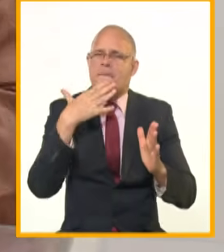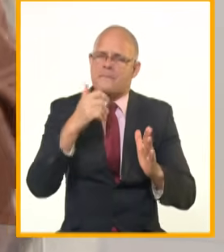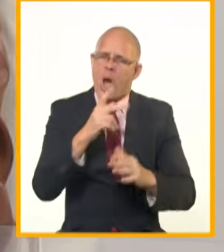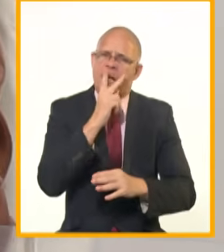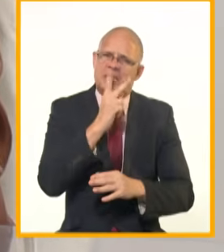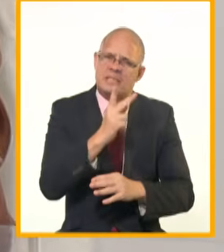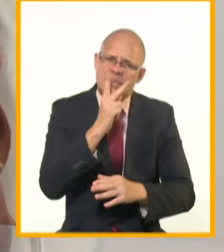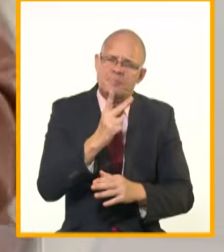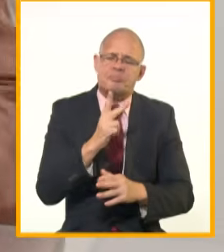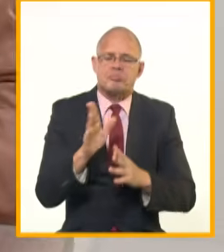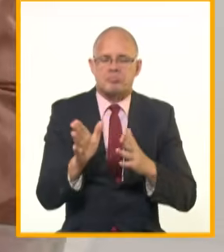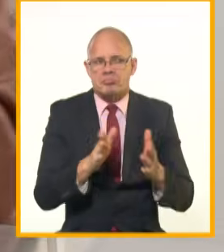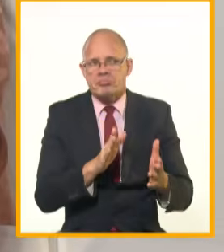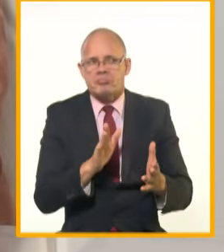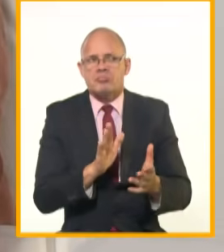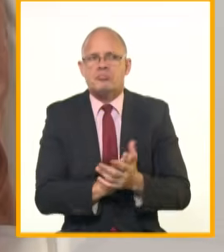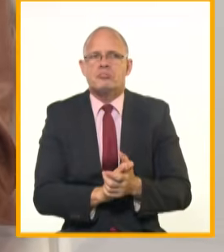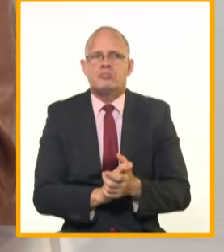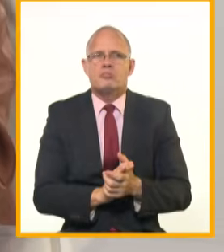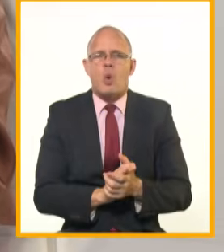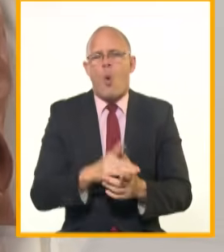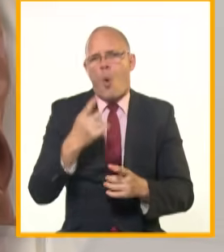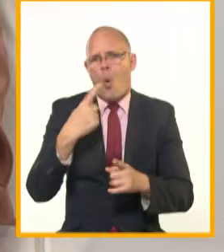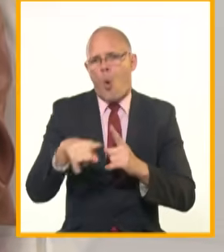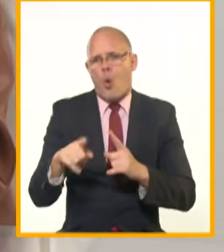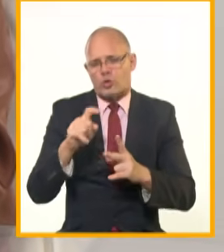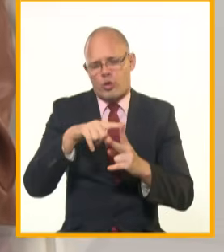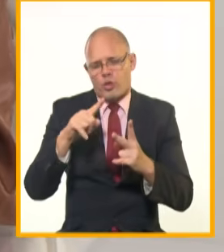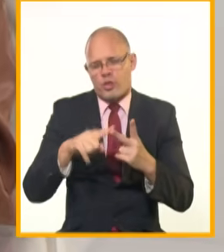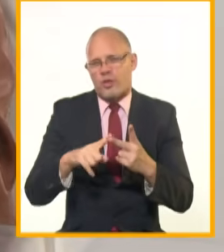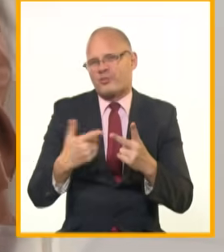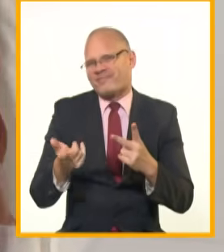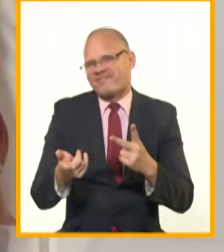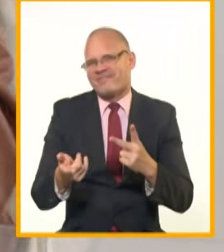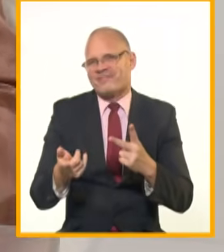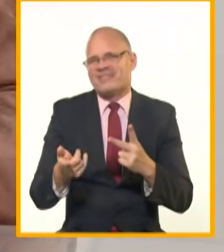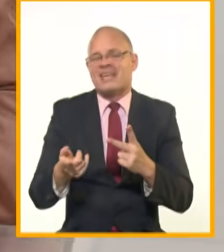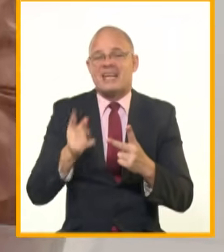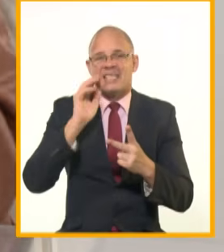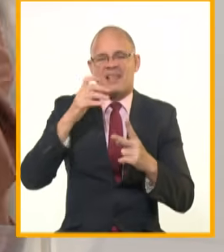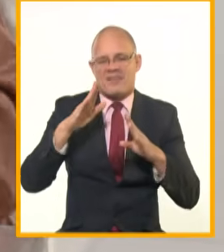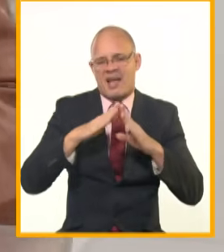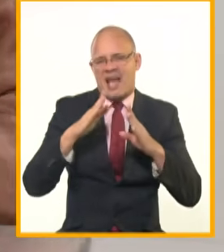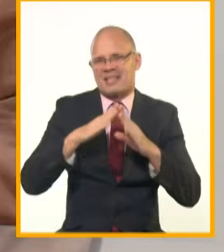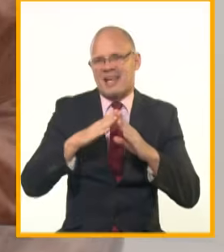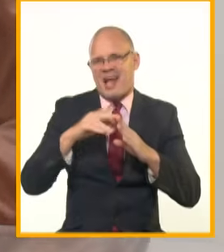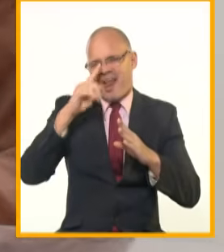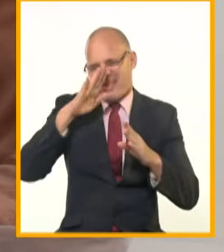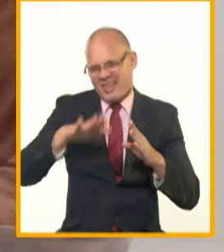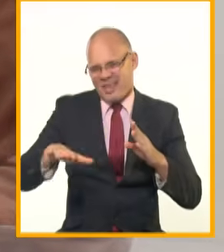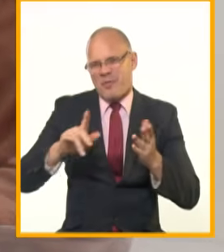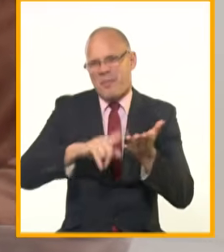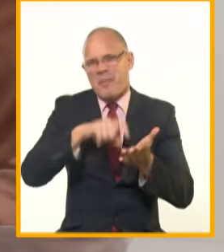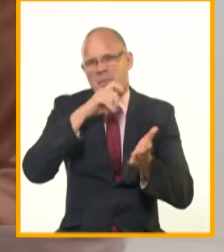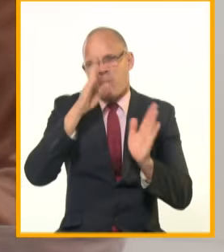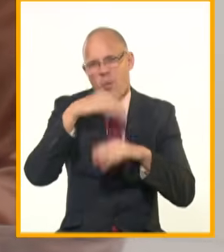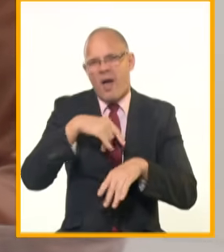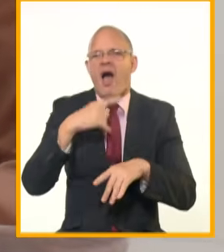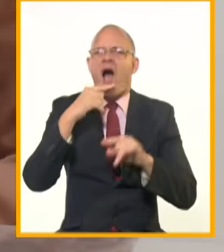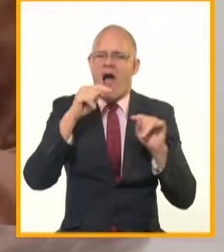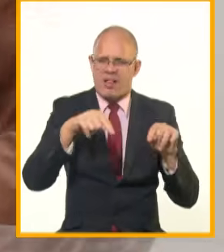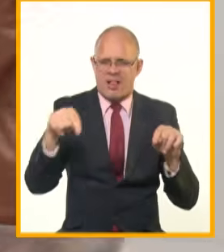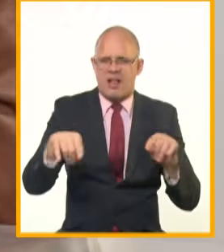casitas, o sea, dos casas de atención a niños sin amparo filial que funcionan bien, que se han estado